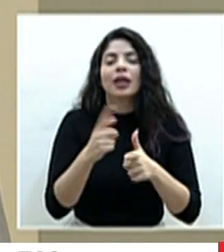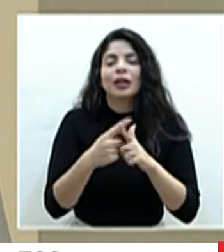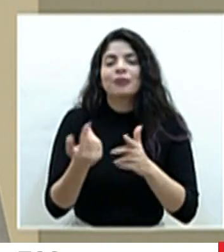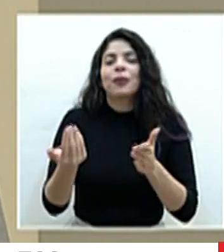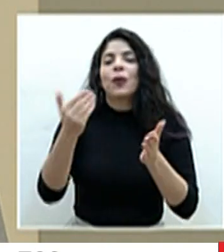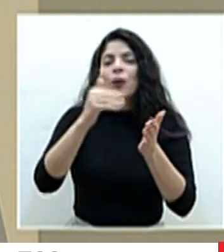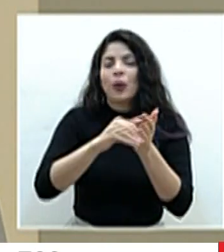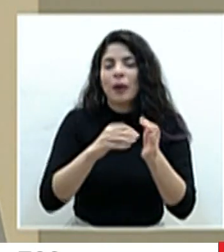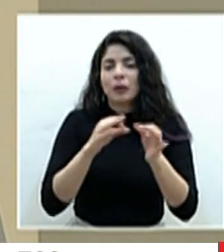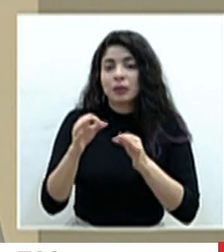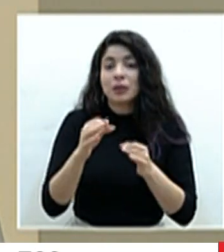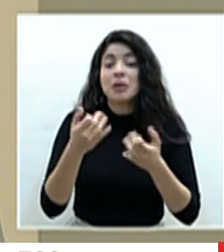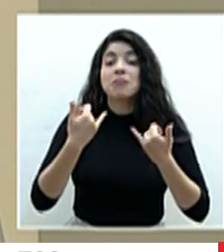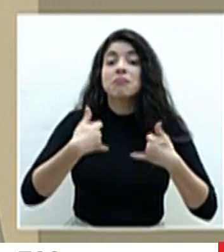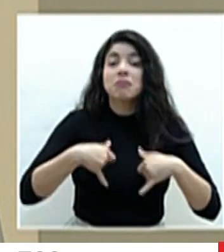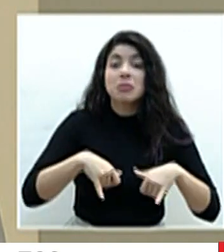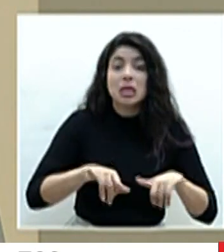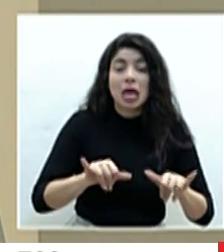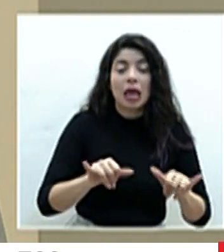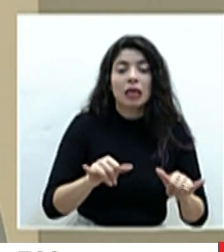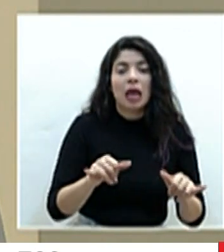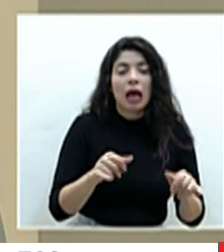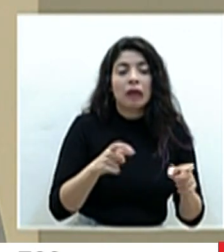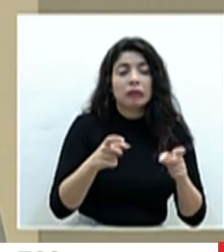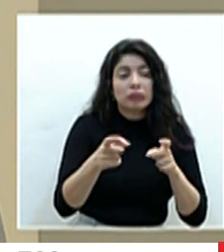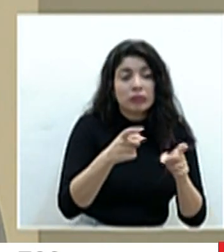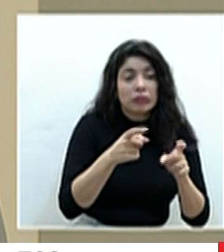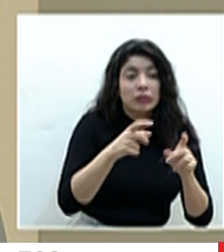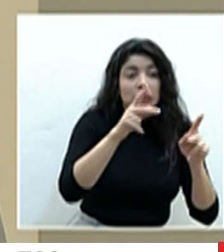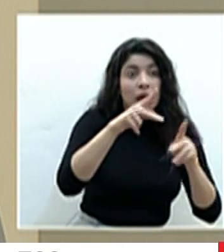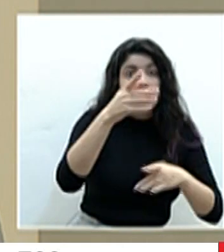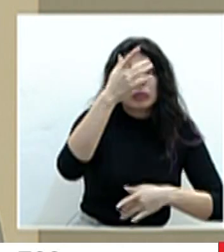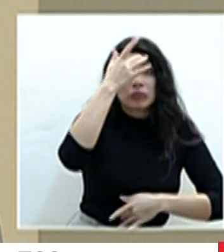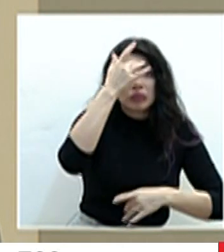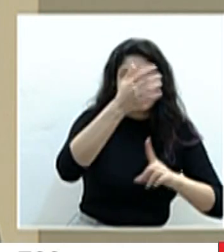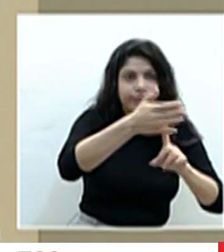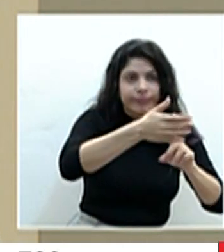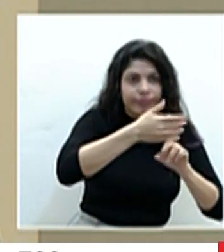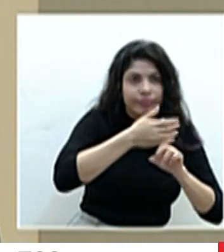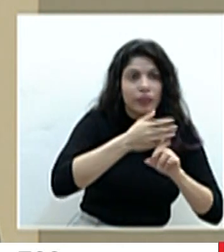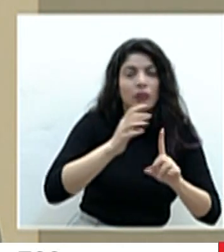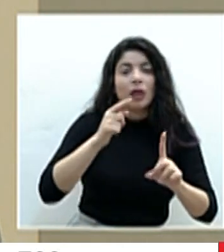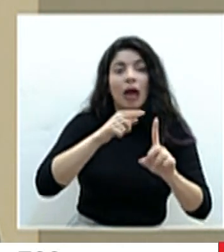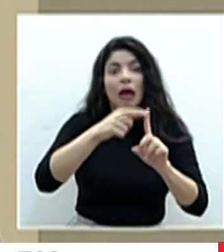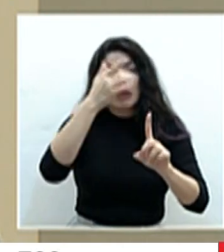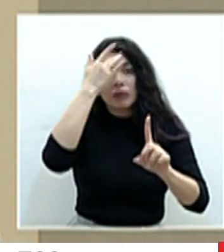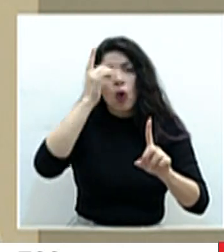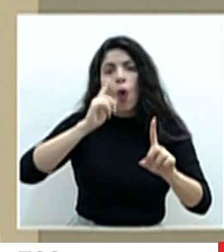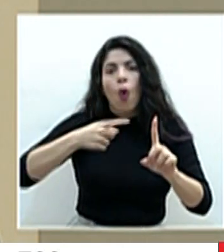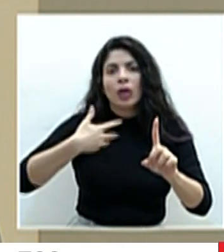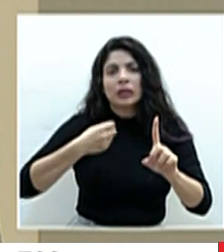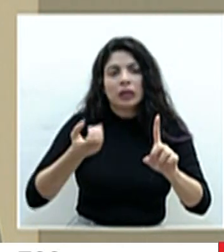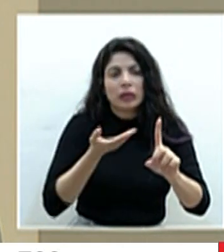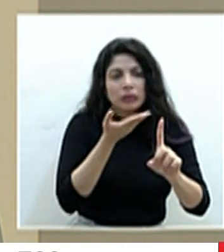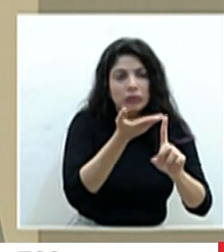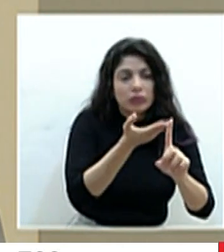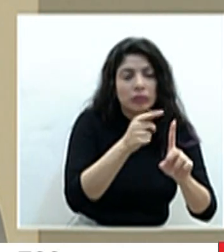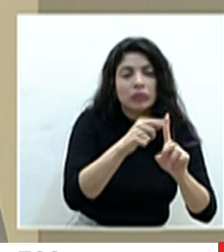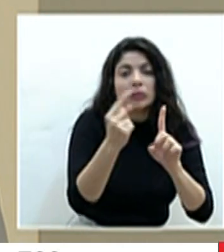punto, mientras logremos hacer el confinamiento, las órdenes sanitarias, el seguimiento de los casos,